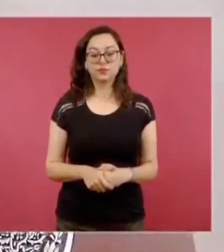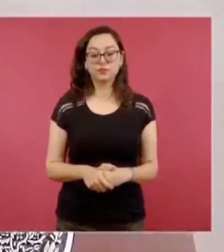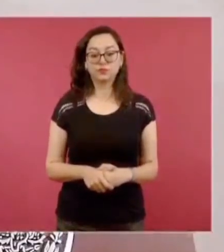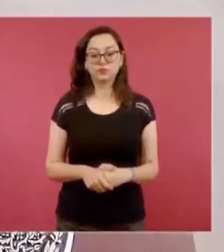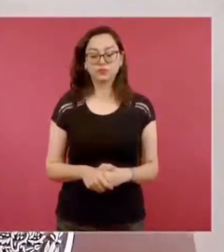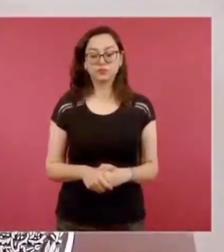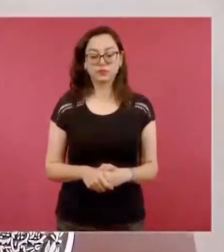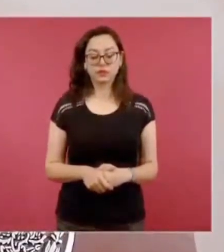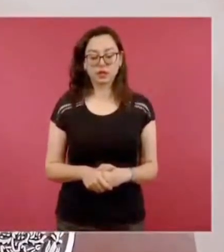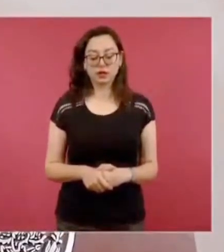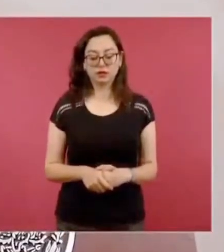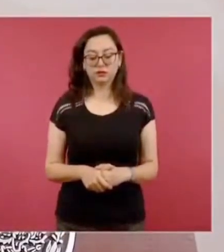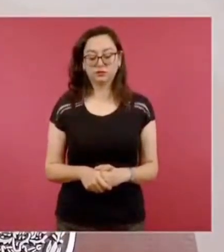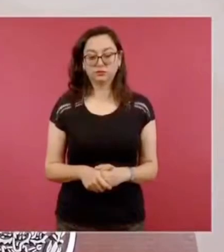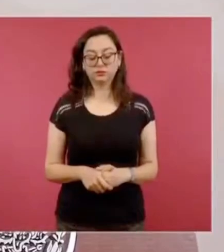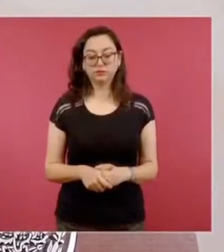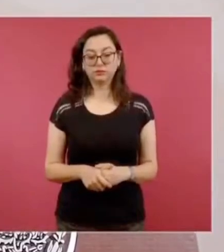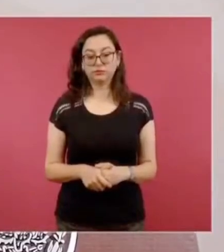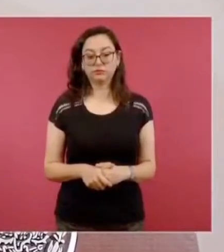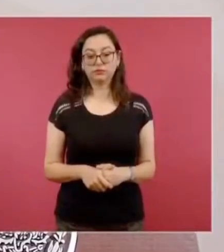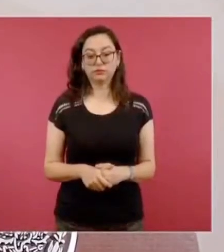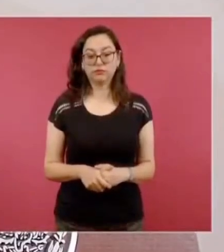Y quisieron